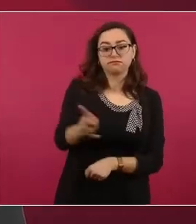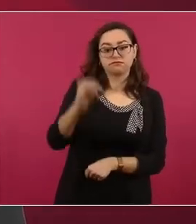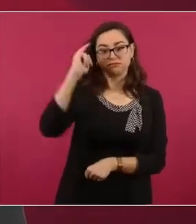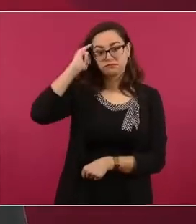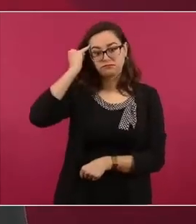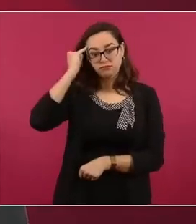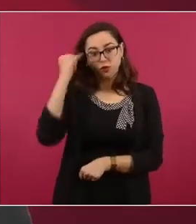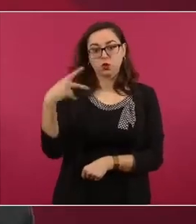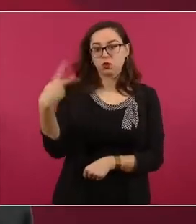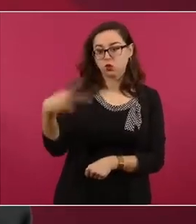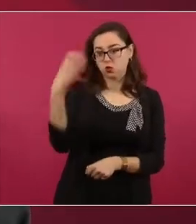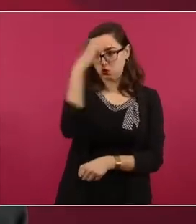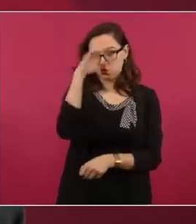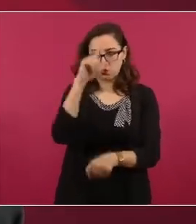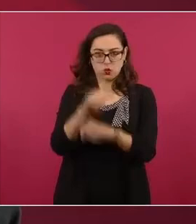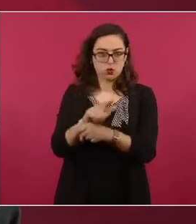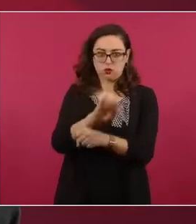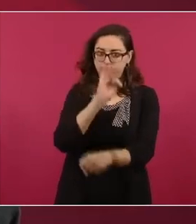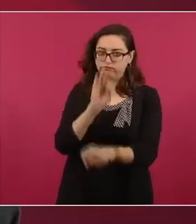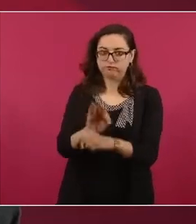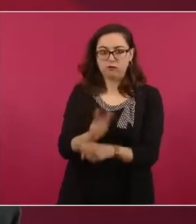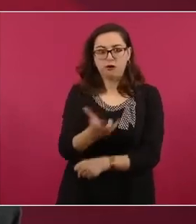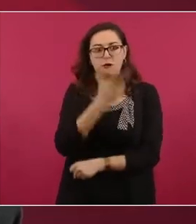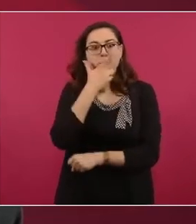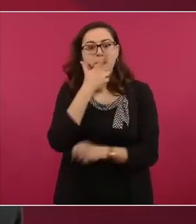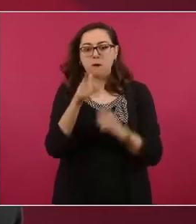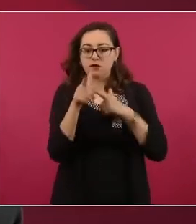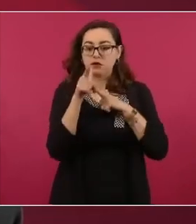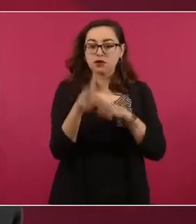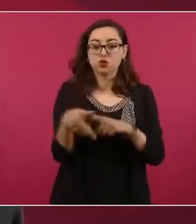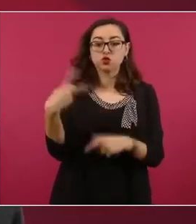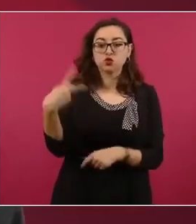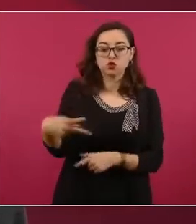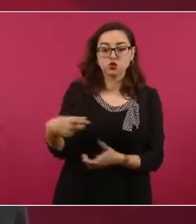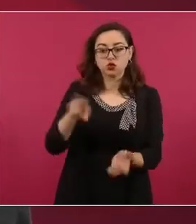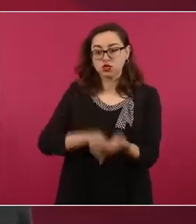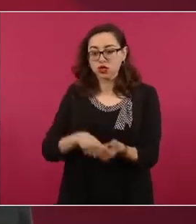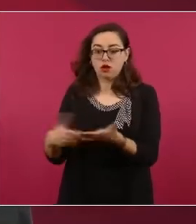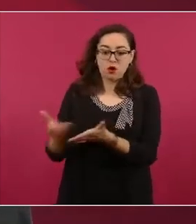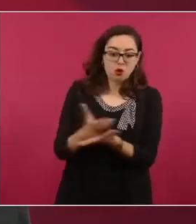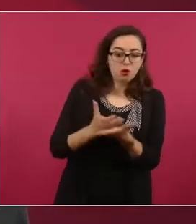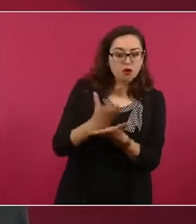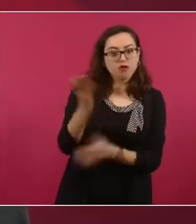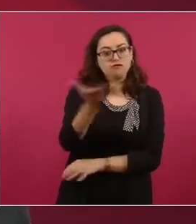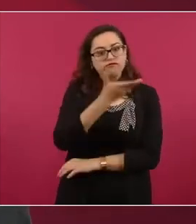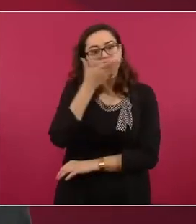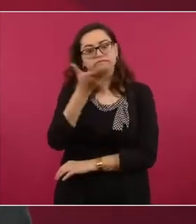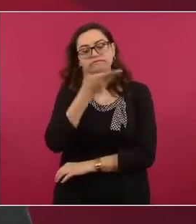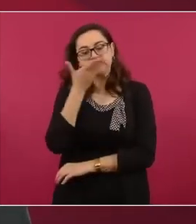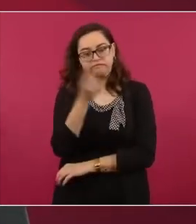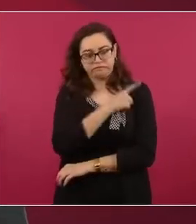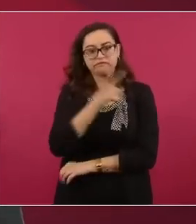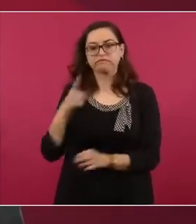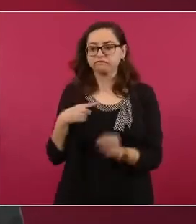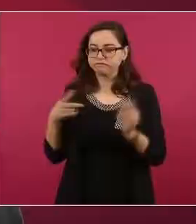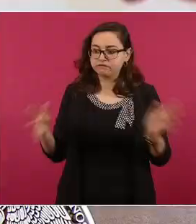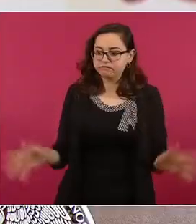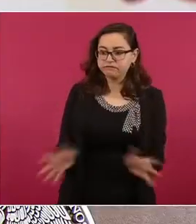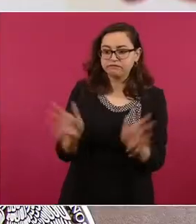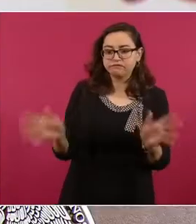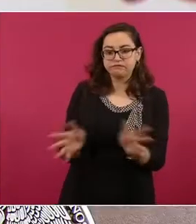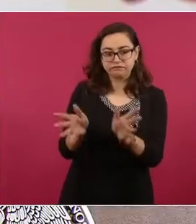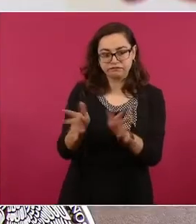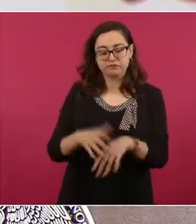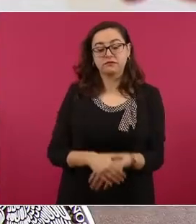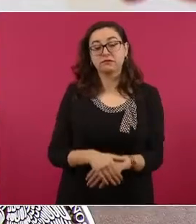a preservar su cultura y a aprovechar debidamente la medicina tradicional, da las bases suficientes para ello. Y la Ley General de